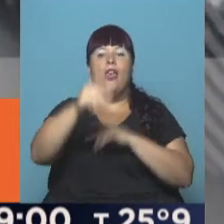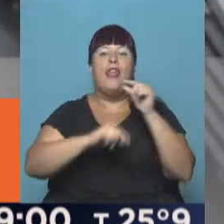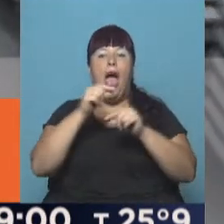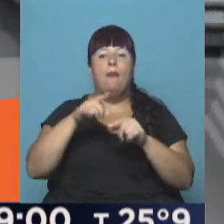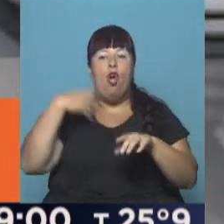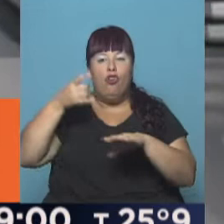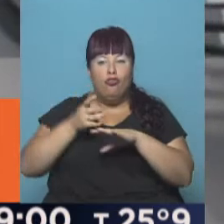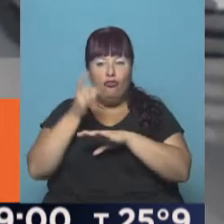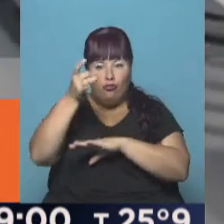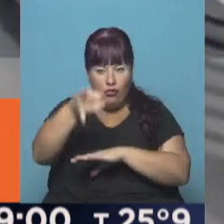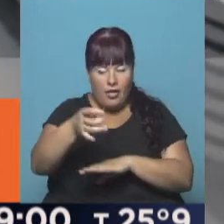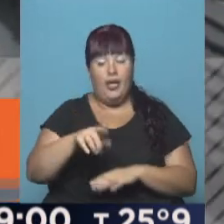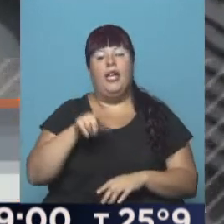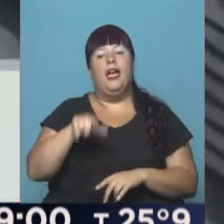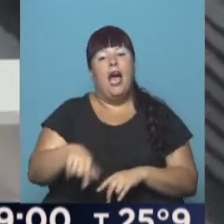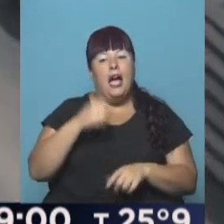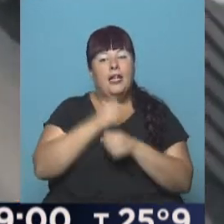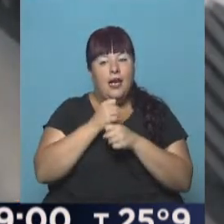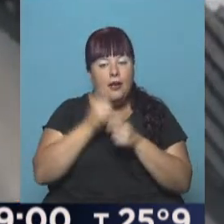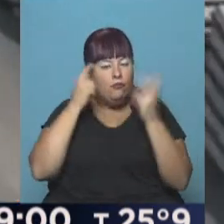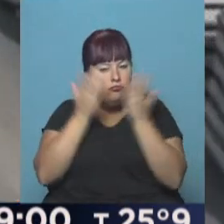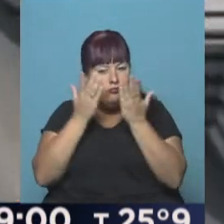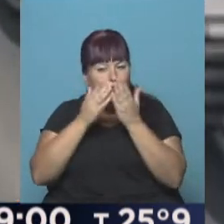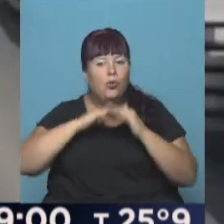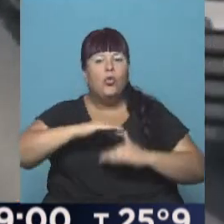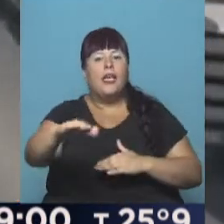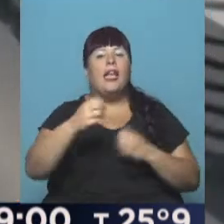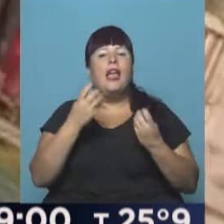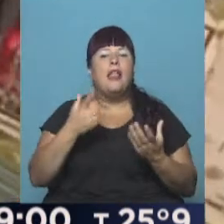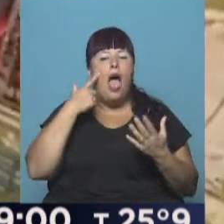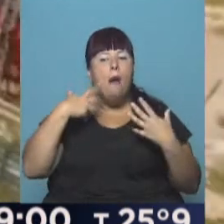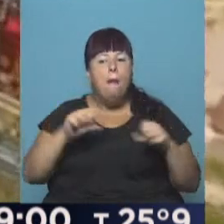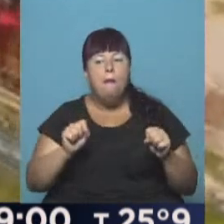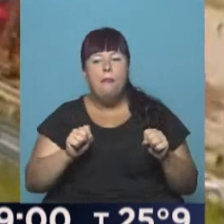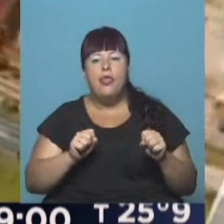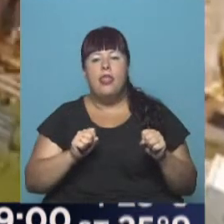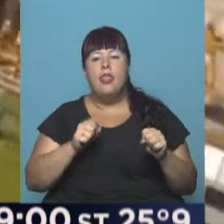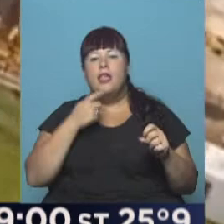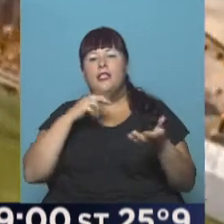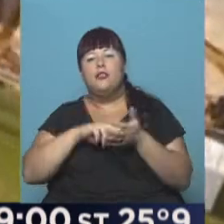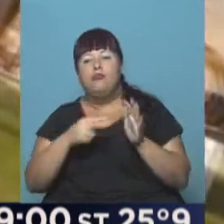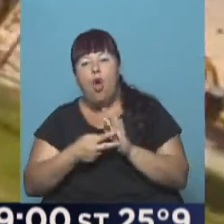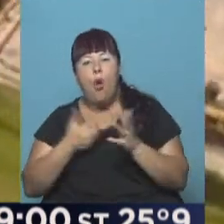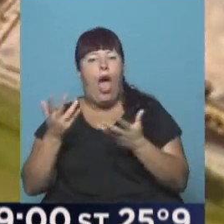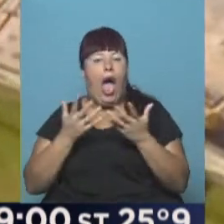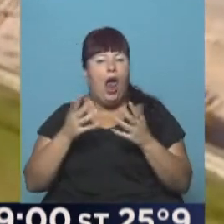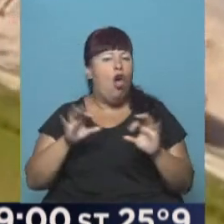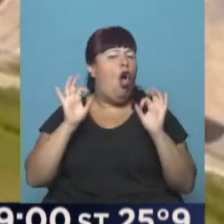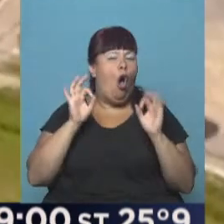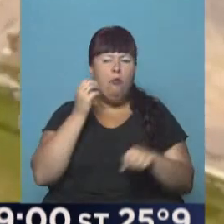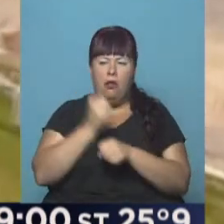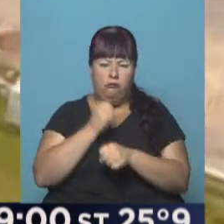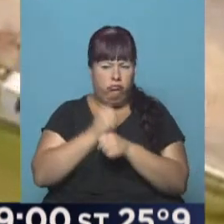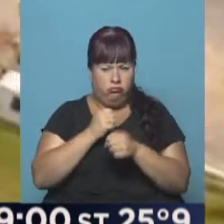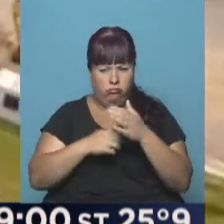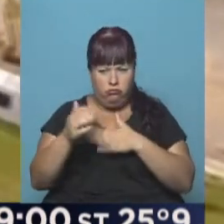través de una trinchera, está en ejecución los estudios del suelo para detectar interferencias, bueno, a pleno la obra.